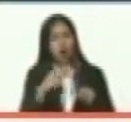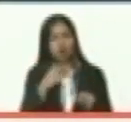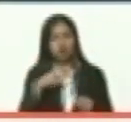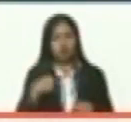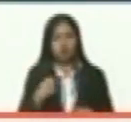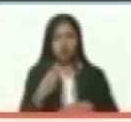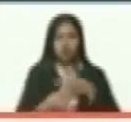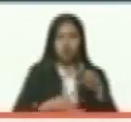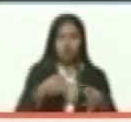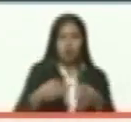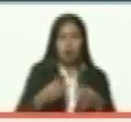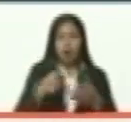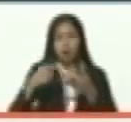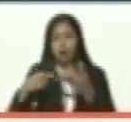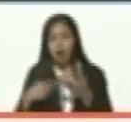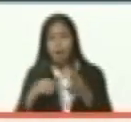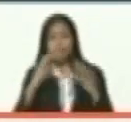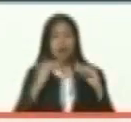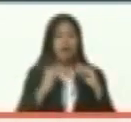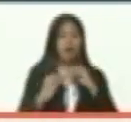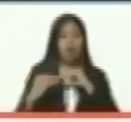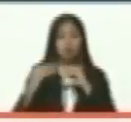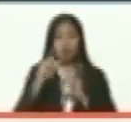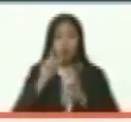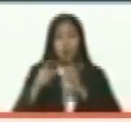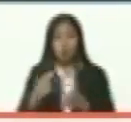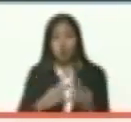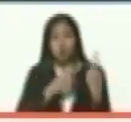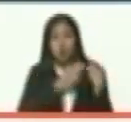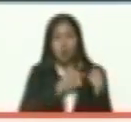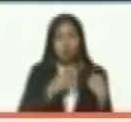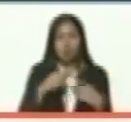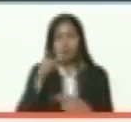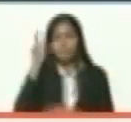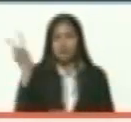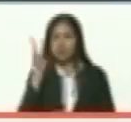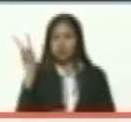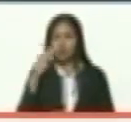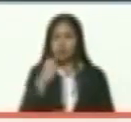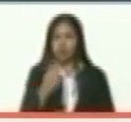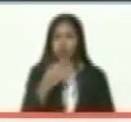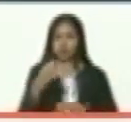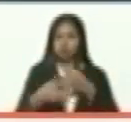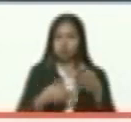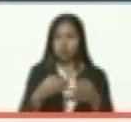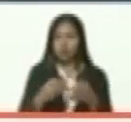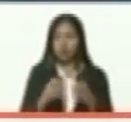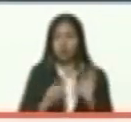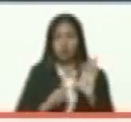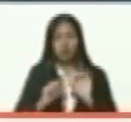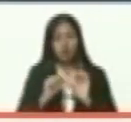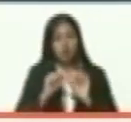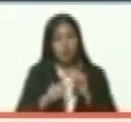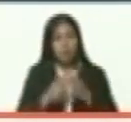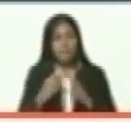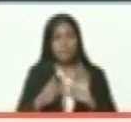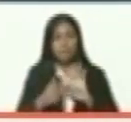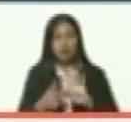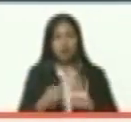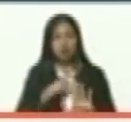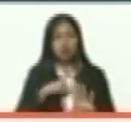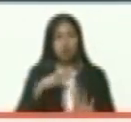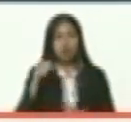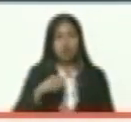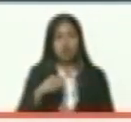Estamos hablando con varios representantes de Venezuela, dijo. ¿No? Más adelante, aquí